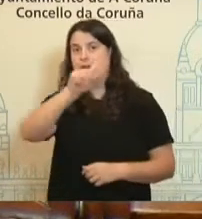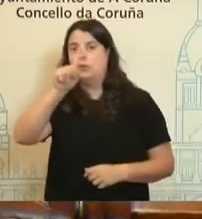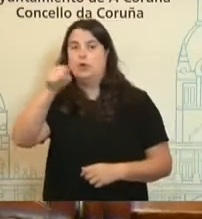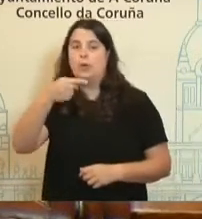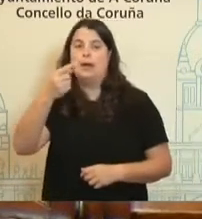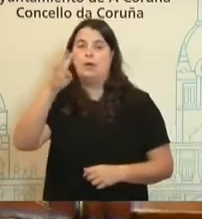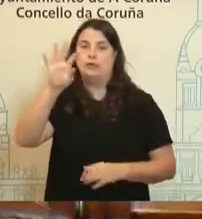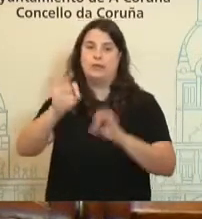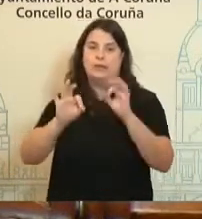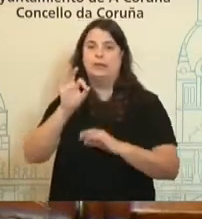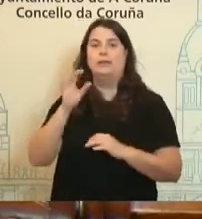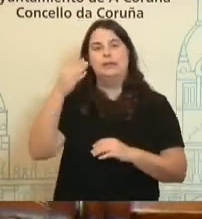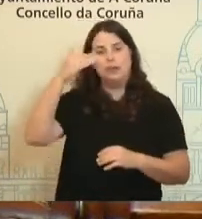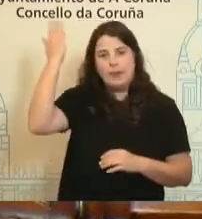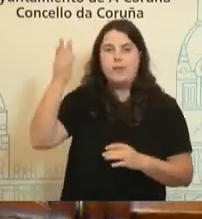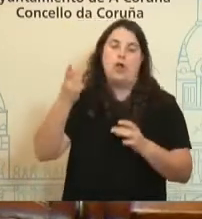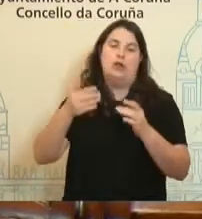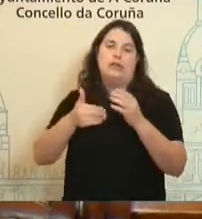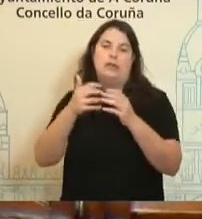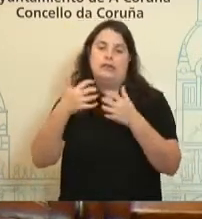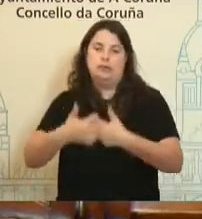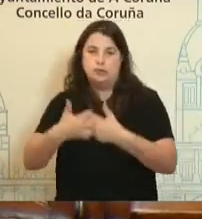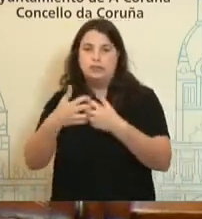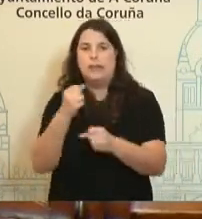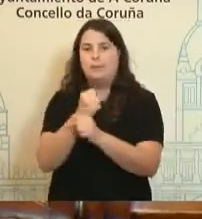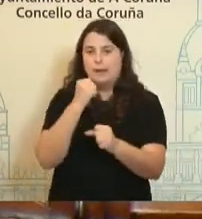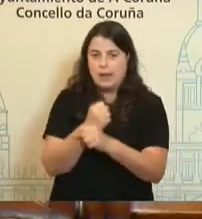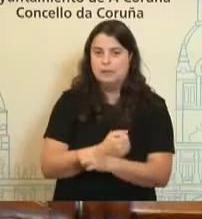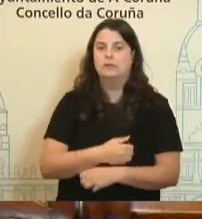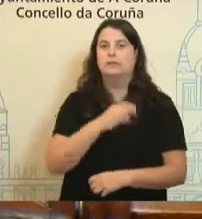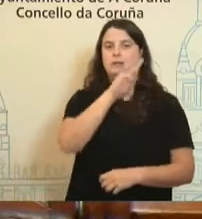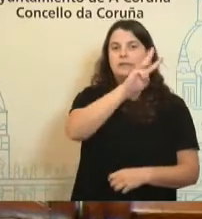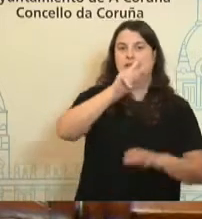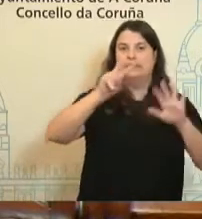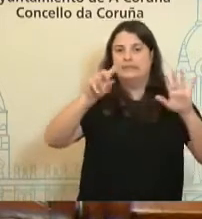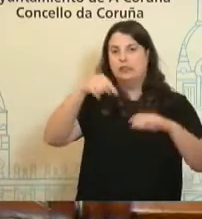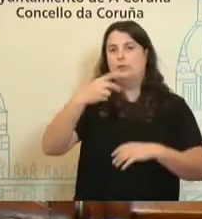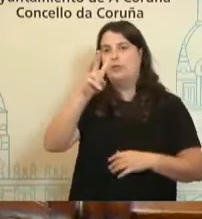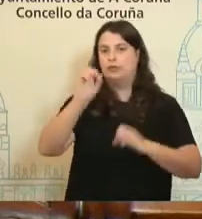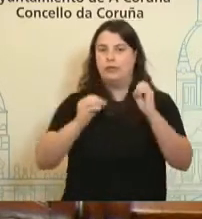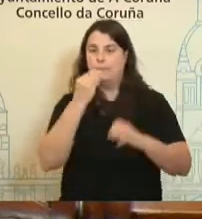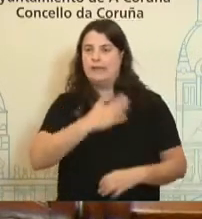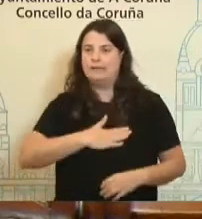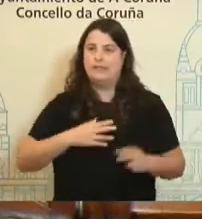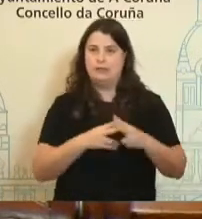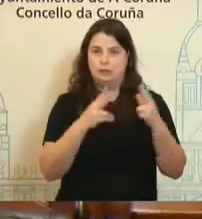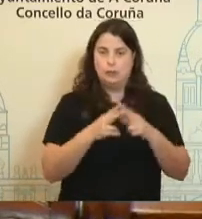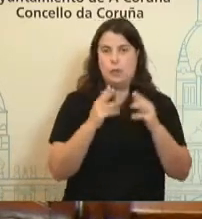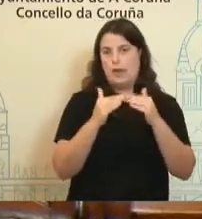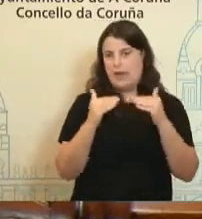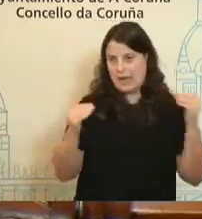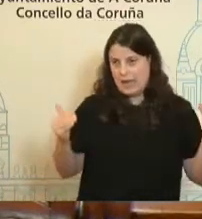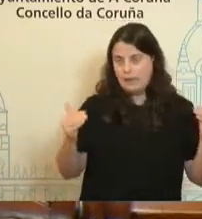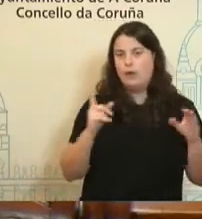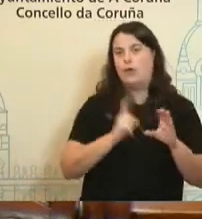31,4% en innovación, industria, emprego e consumo. Señora Neira, 37,2% en benestar social, igualdade